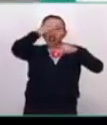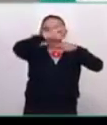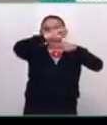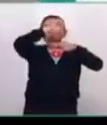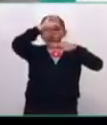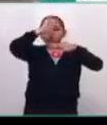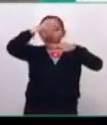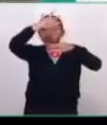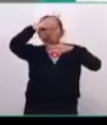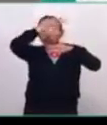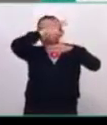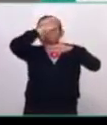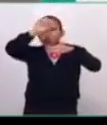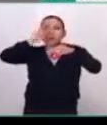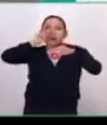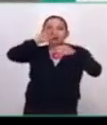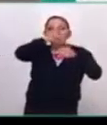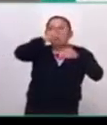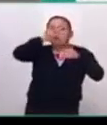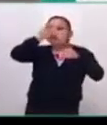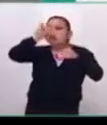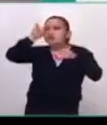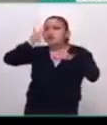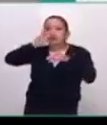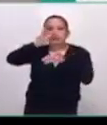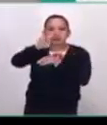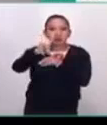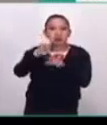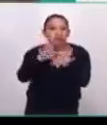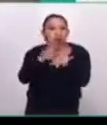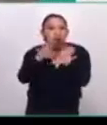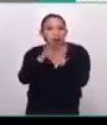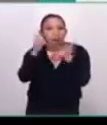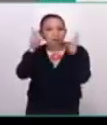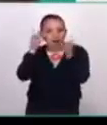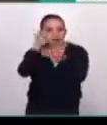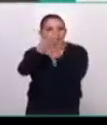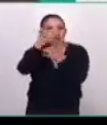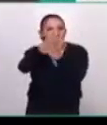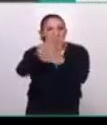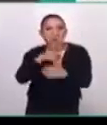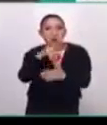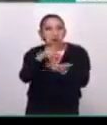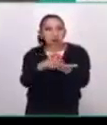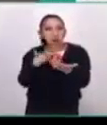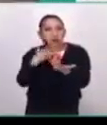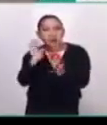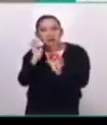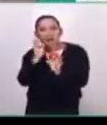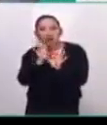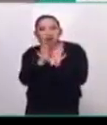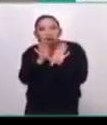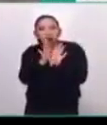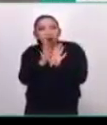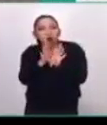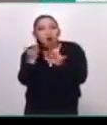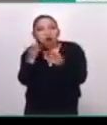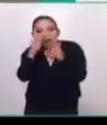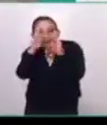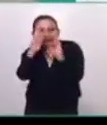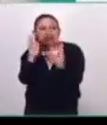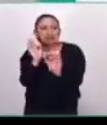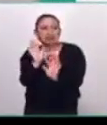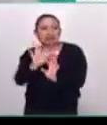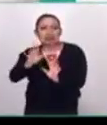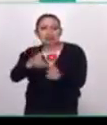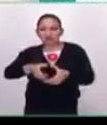entre comillas, y la gente sigue de alguna forma visitando estos sitios y teniéndole una veneración.